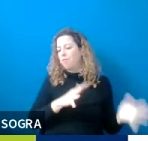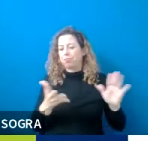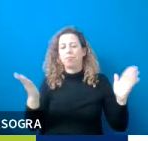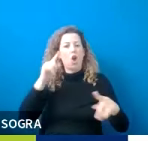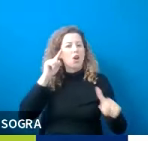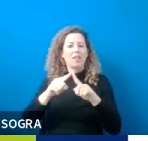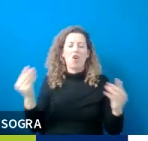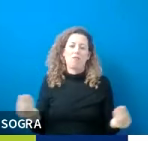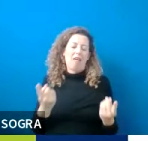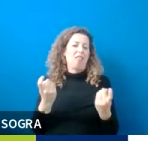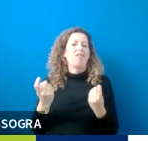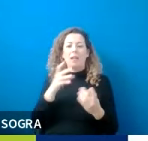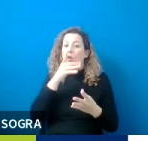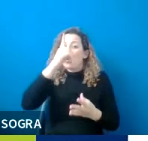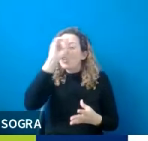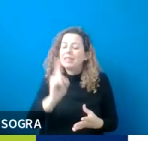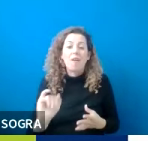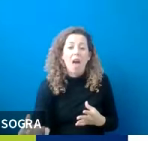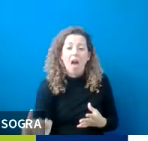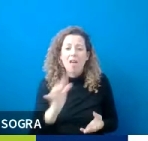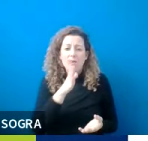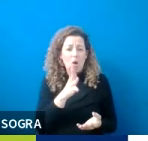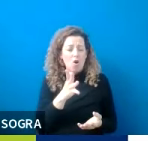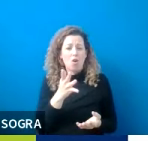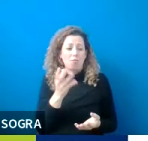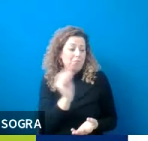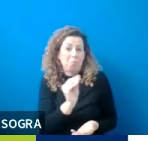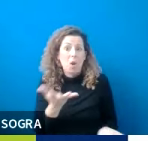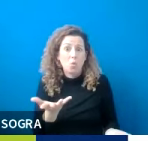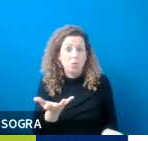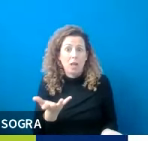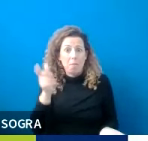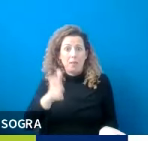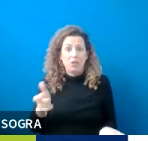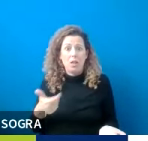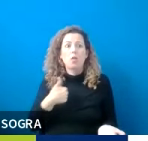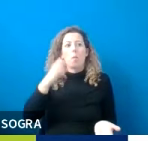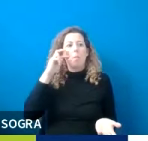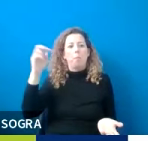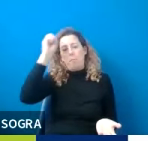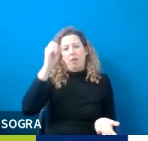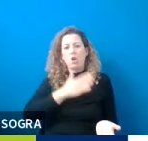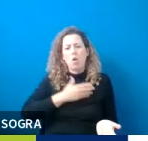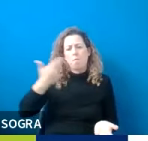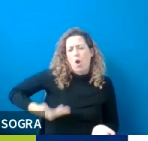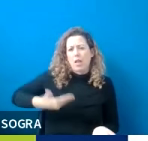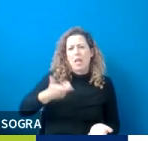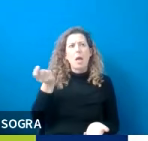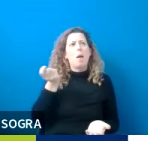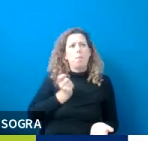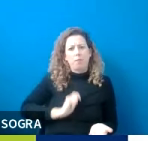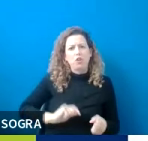necesarias porque no se sabe y no se sabe que existen porque no se consultan. desde mi punto de vista, me parece importantísimo que a los profesionales que